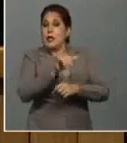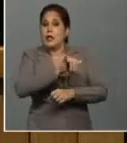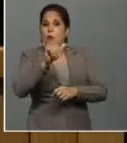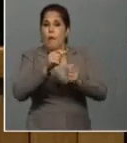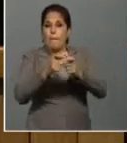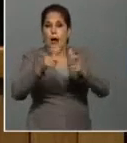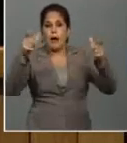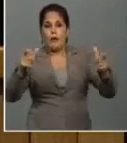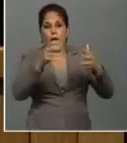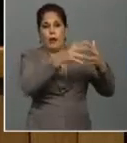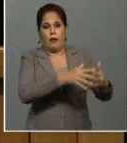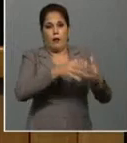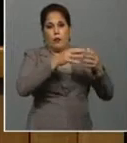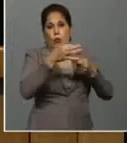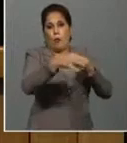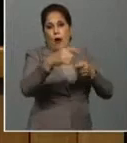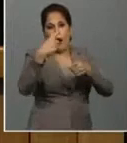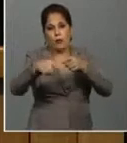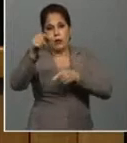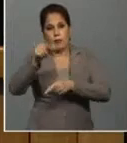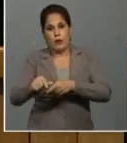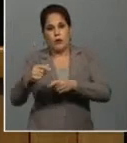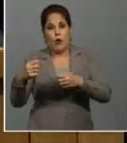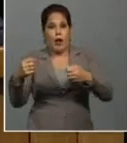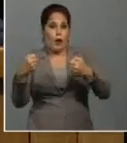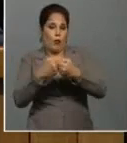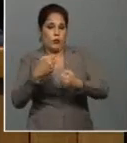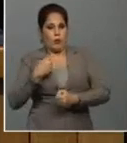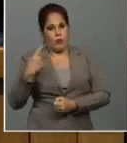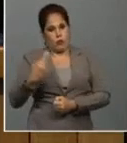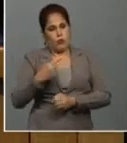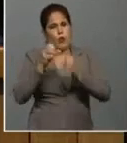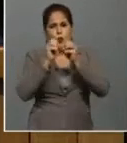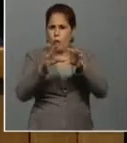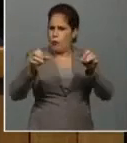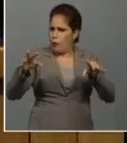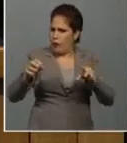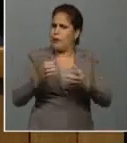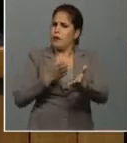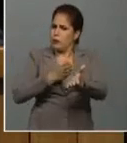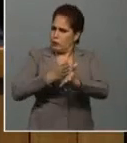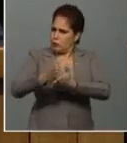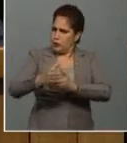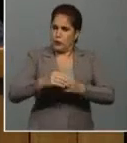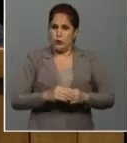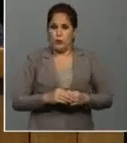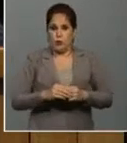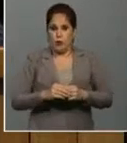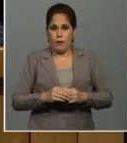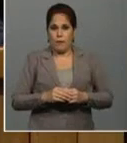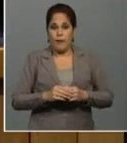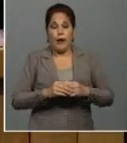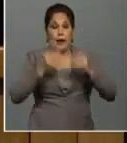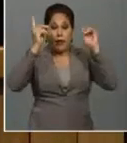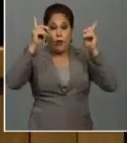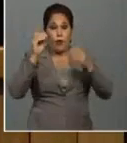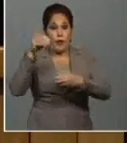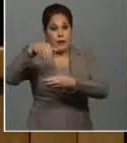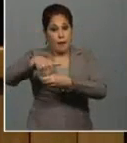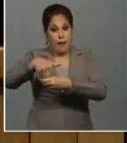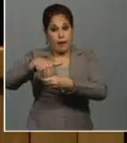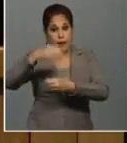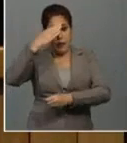desde los eeuu continúan las campañas de subversión e intoxicación ideológica